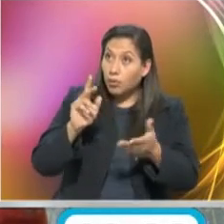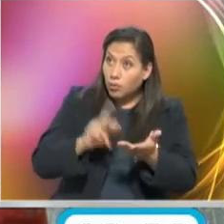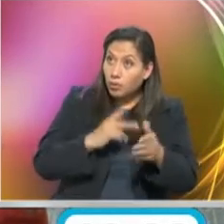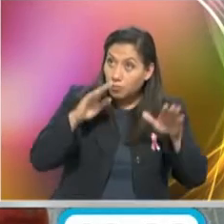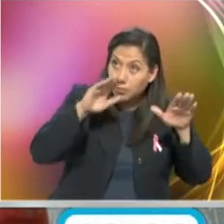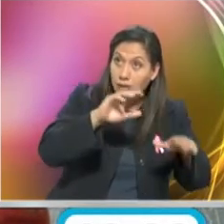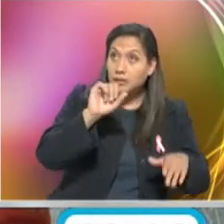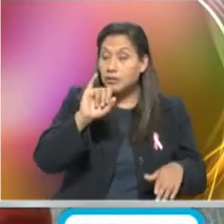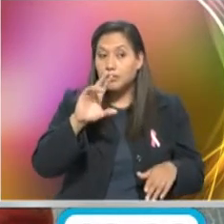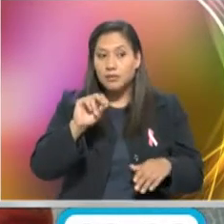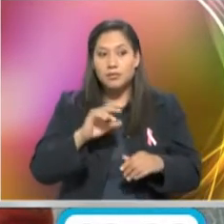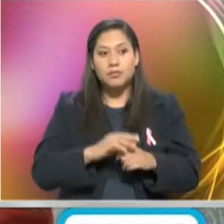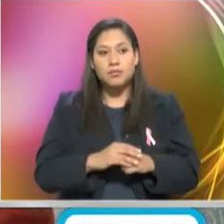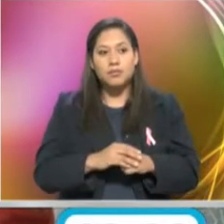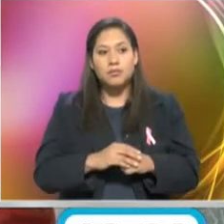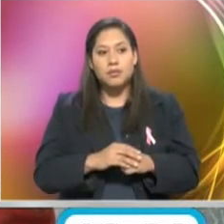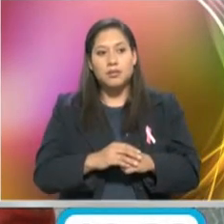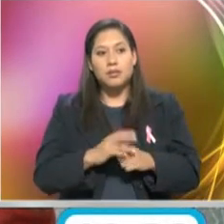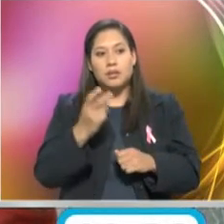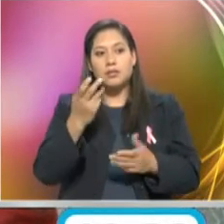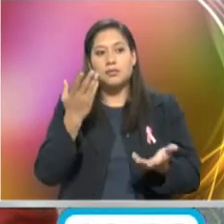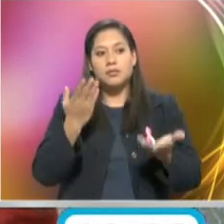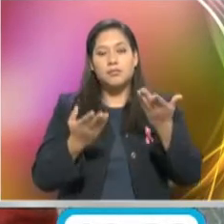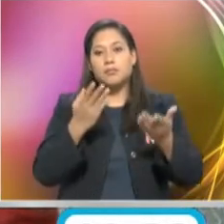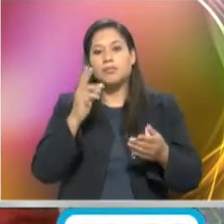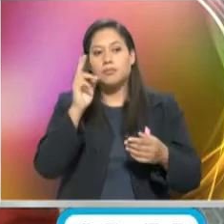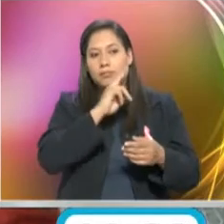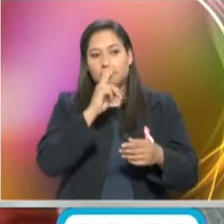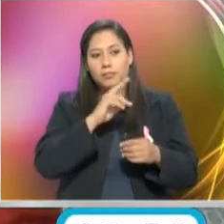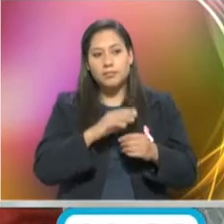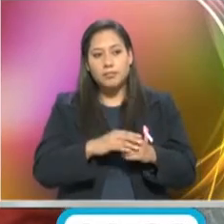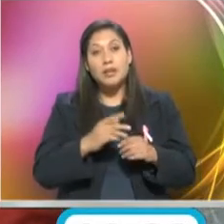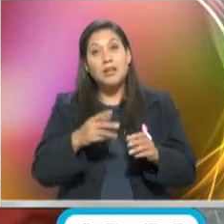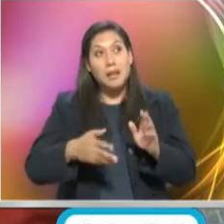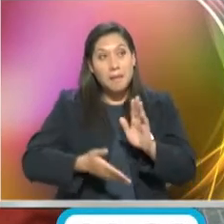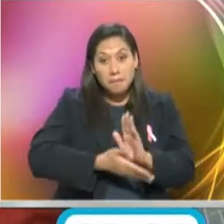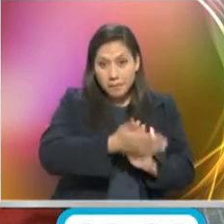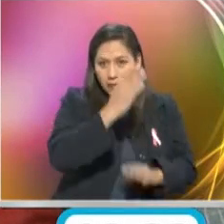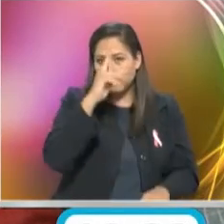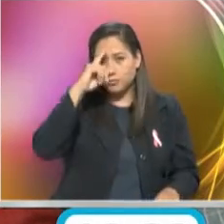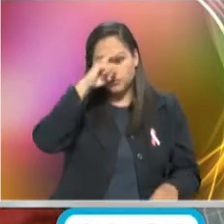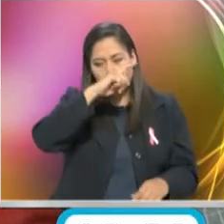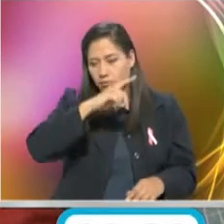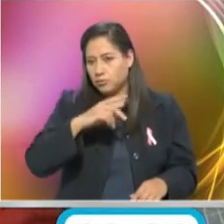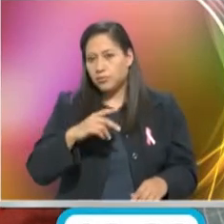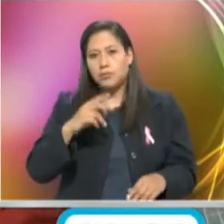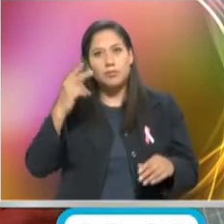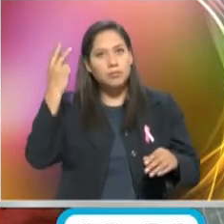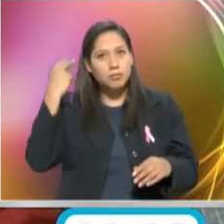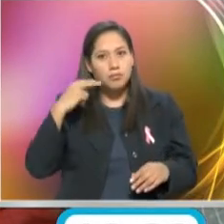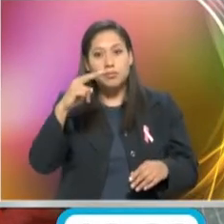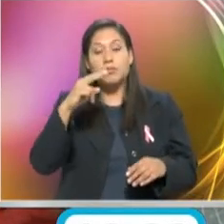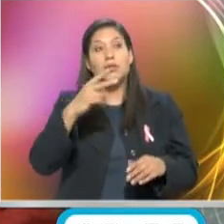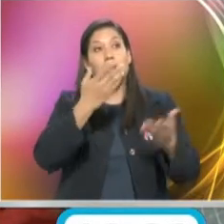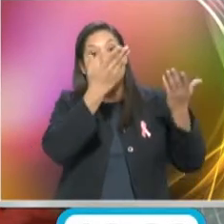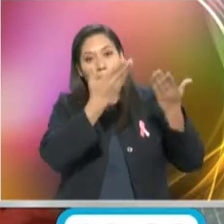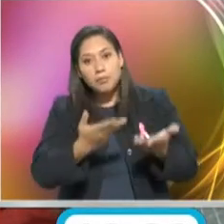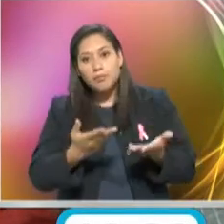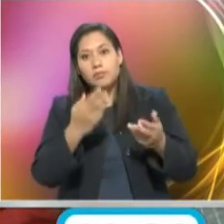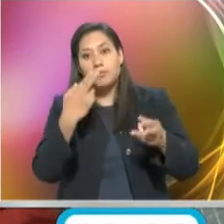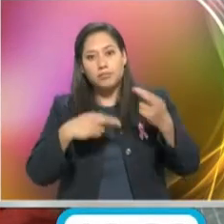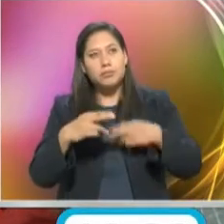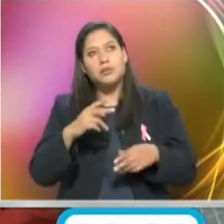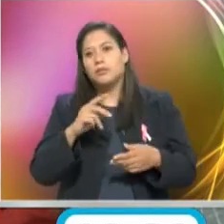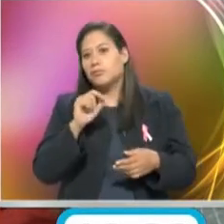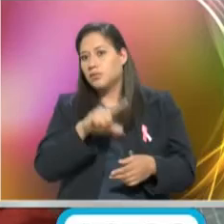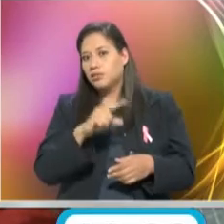¿no? Porque eso dependía mucho del clima. Claro. Para ir fue un relajo, muy difícil, y para regresar otro igual, ¿no?